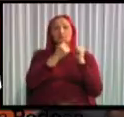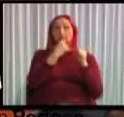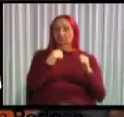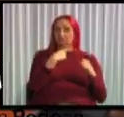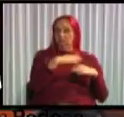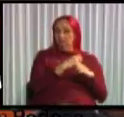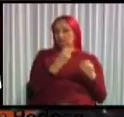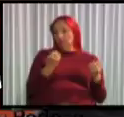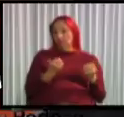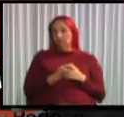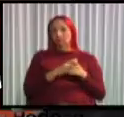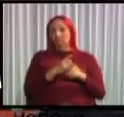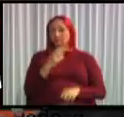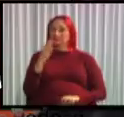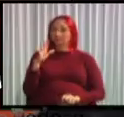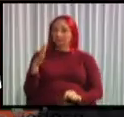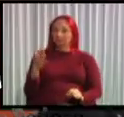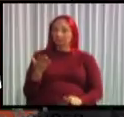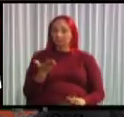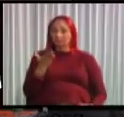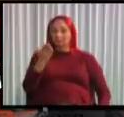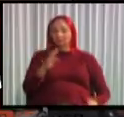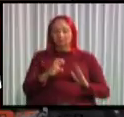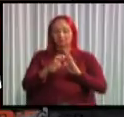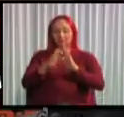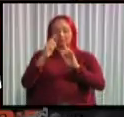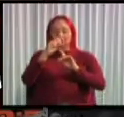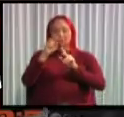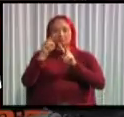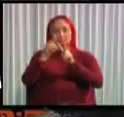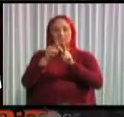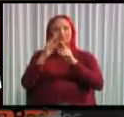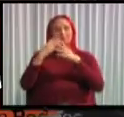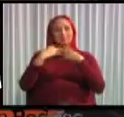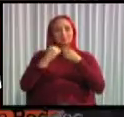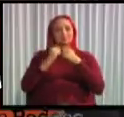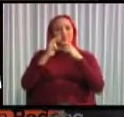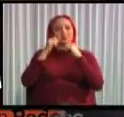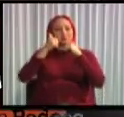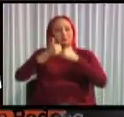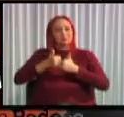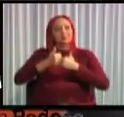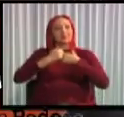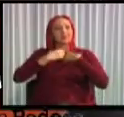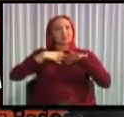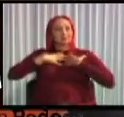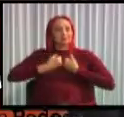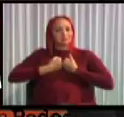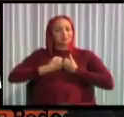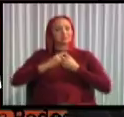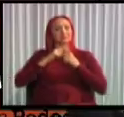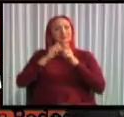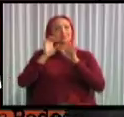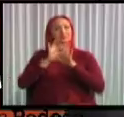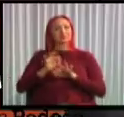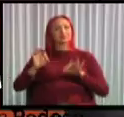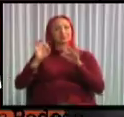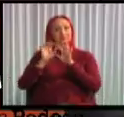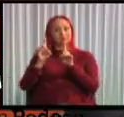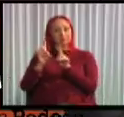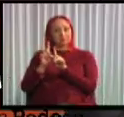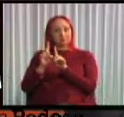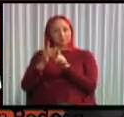yo no lo hago. Uh-huh. Creo que uno tiene que dar el ejemplo para que ellos vean lo saludable que es, lo sano que es y la importancia